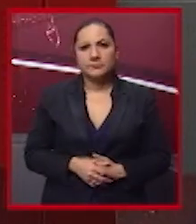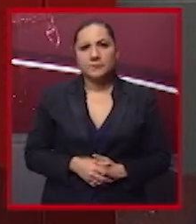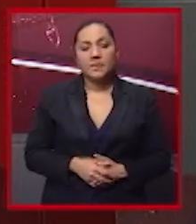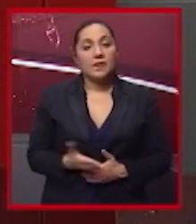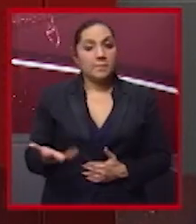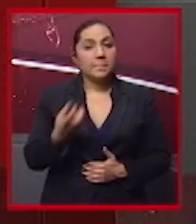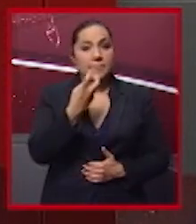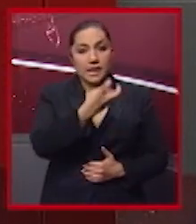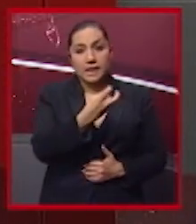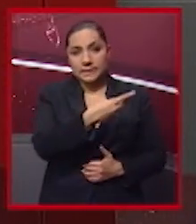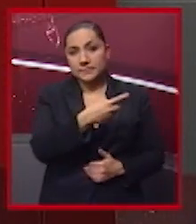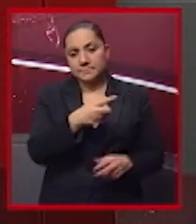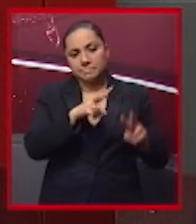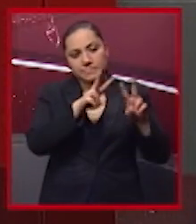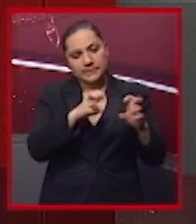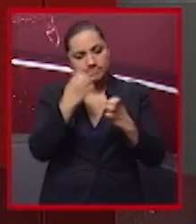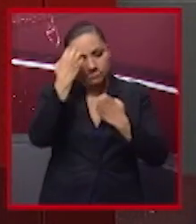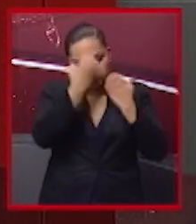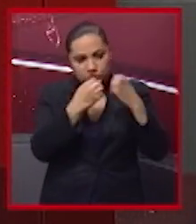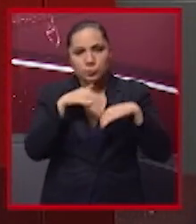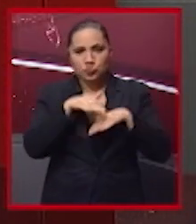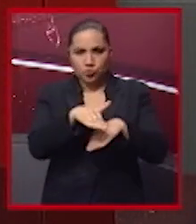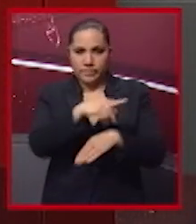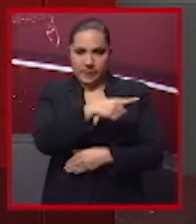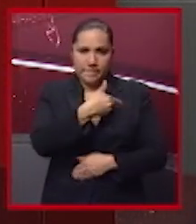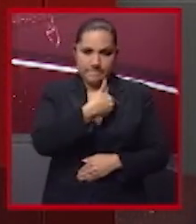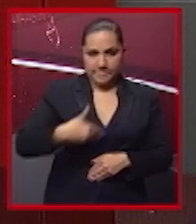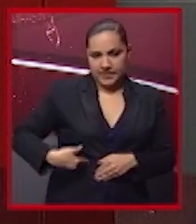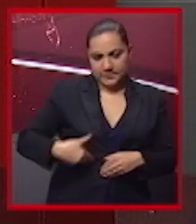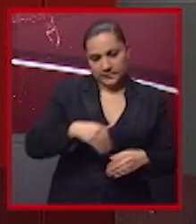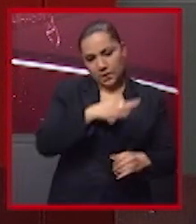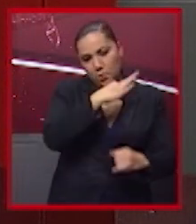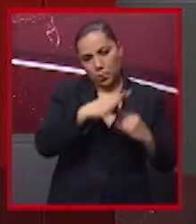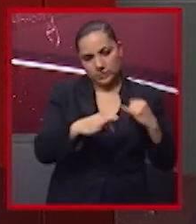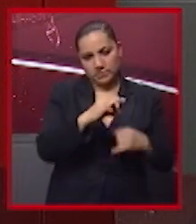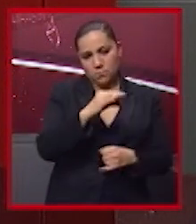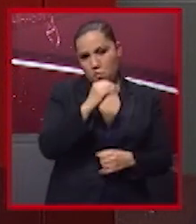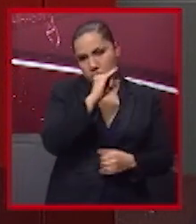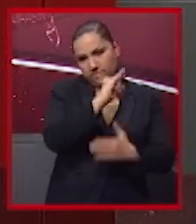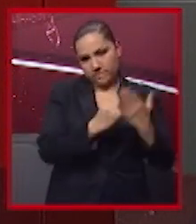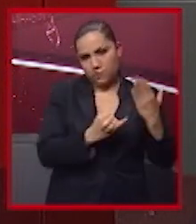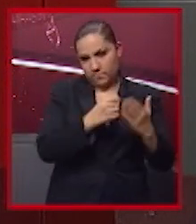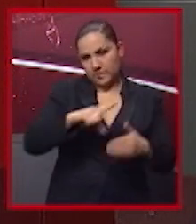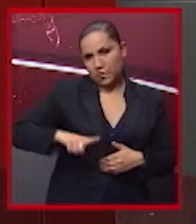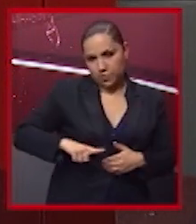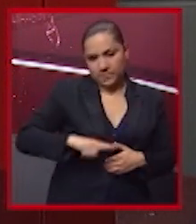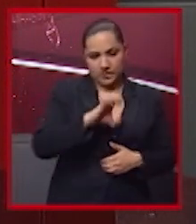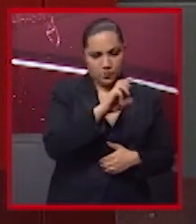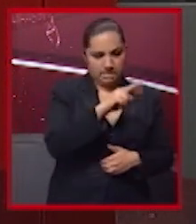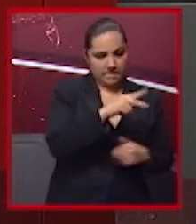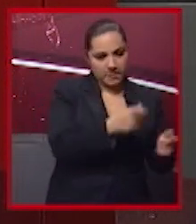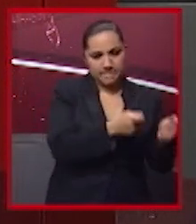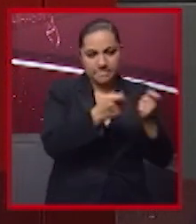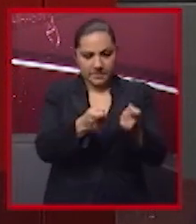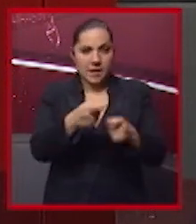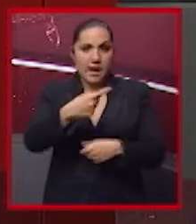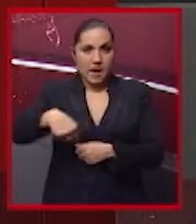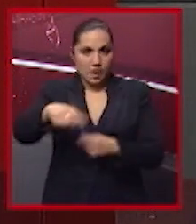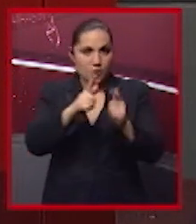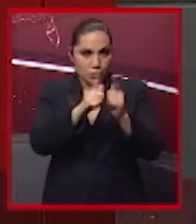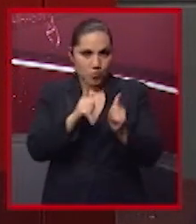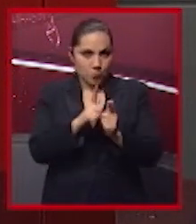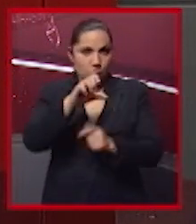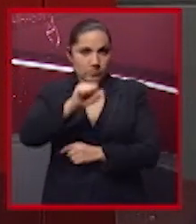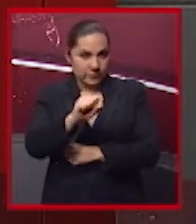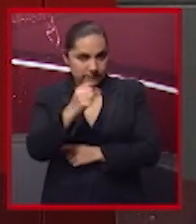Bueno, así se desarrolló la glosa al último informe de gobierno del presidente Enrique Peña Nieto al inicio de esta